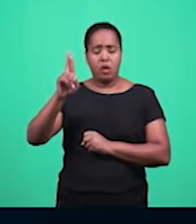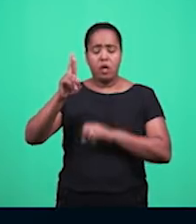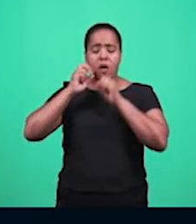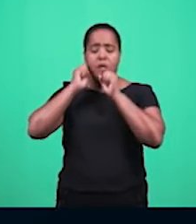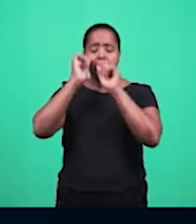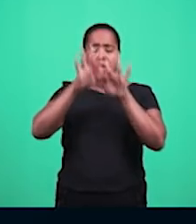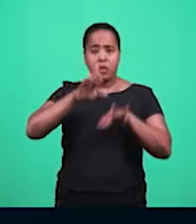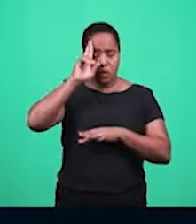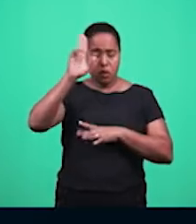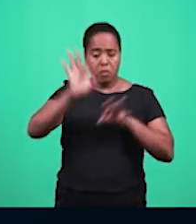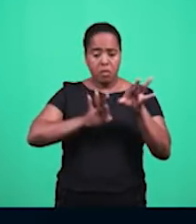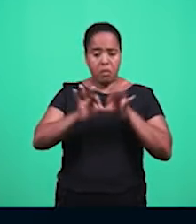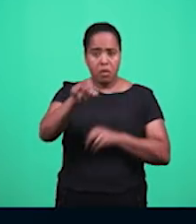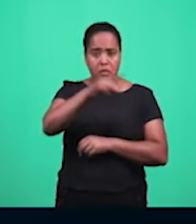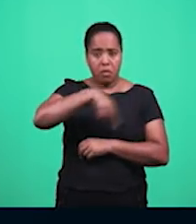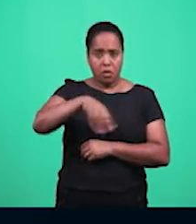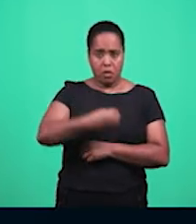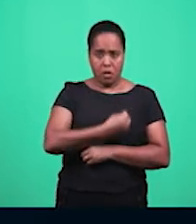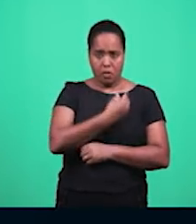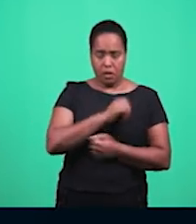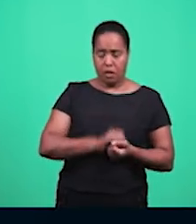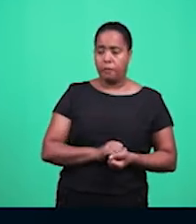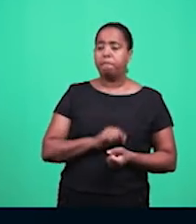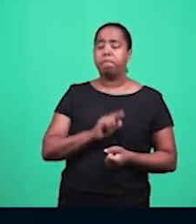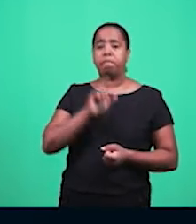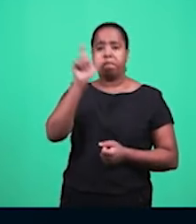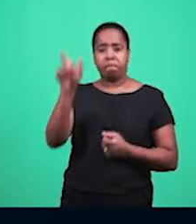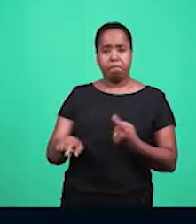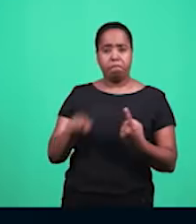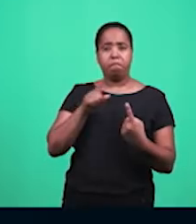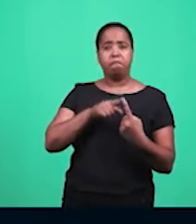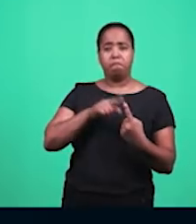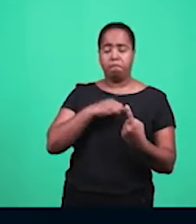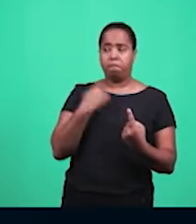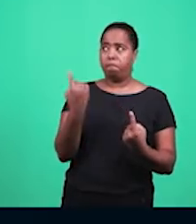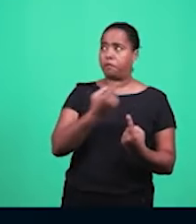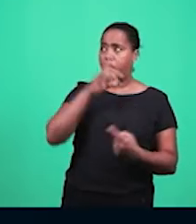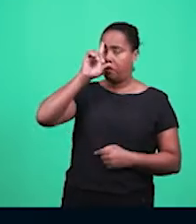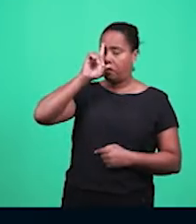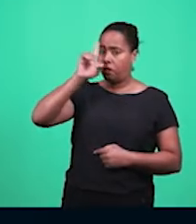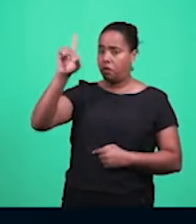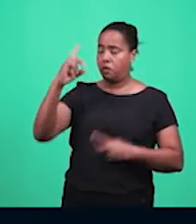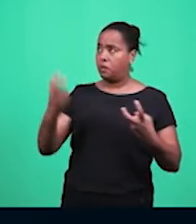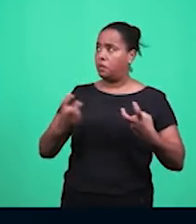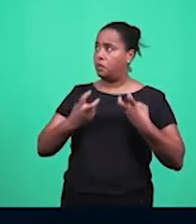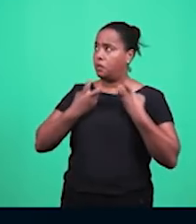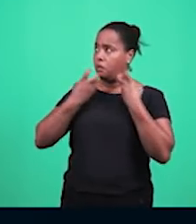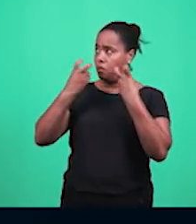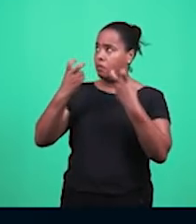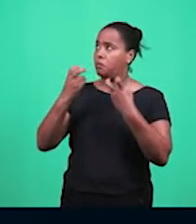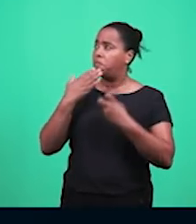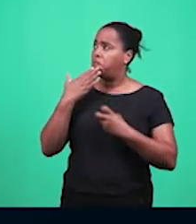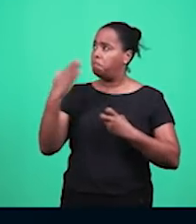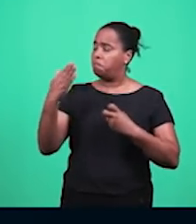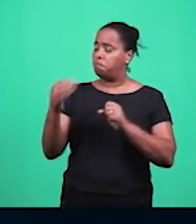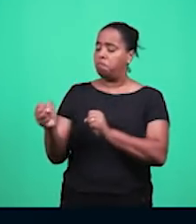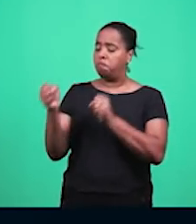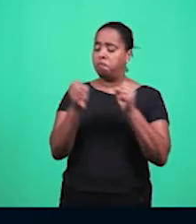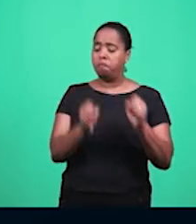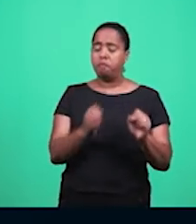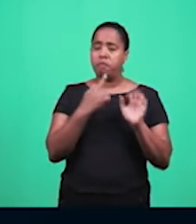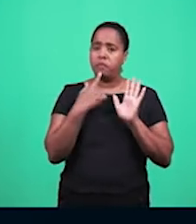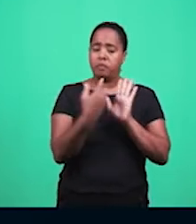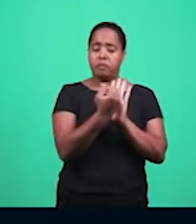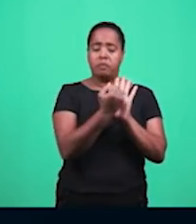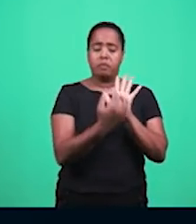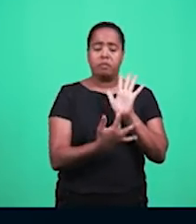que el señor ha preparado para nosotros nuestro dios nosotros también clamamos a ti suplicamos por el poder de la sangre